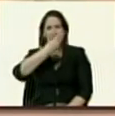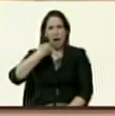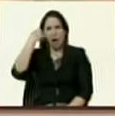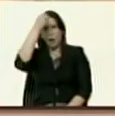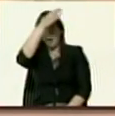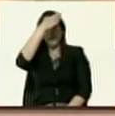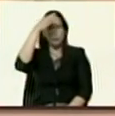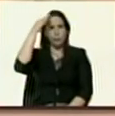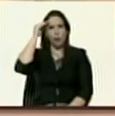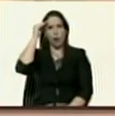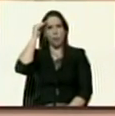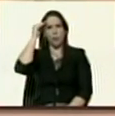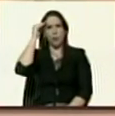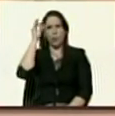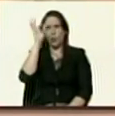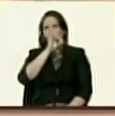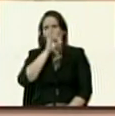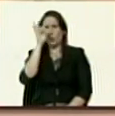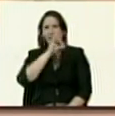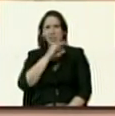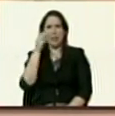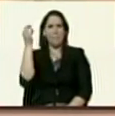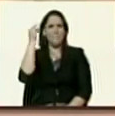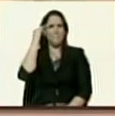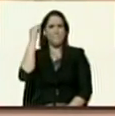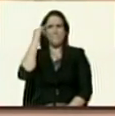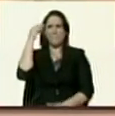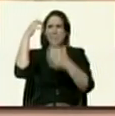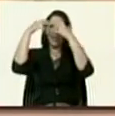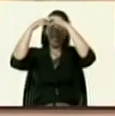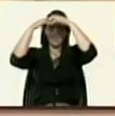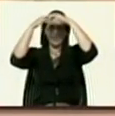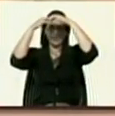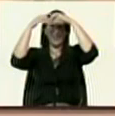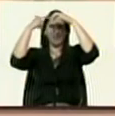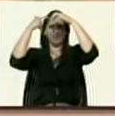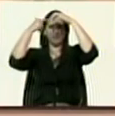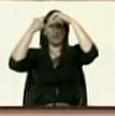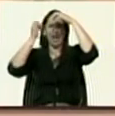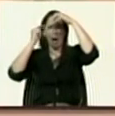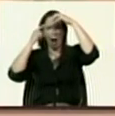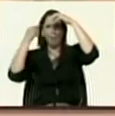su era de asco y además su mente estaba en el impeachment.